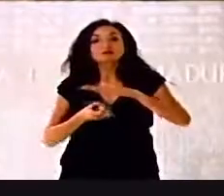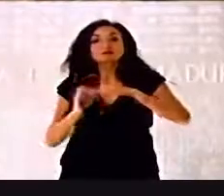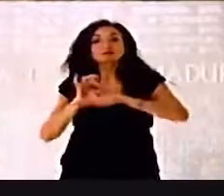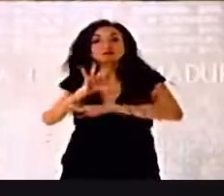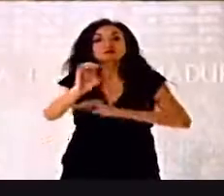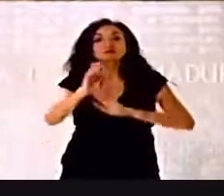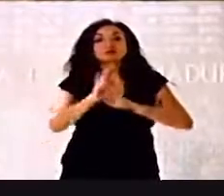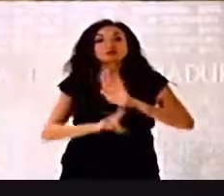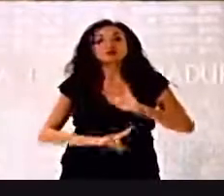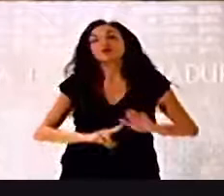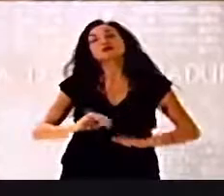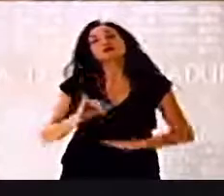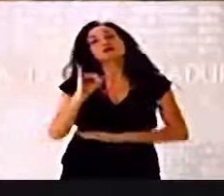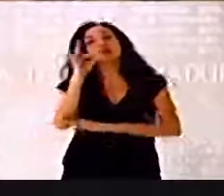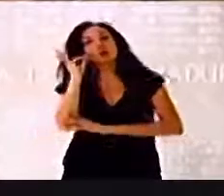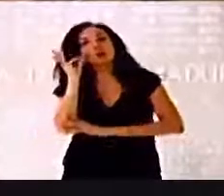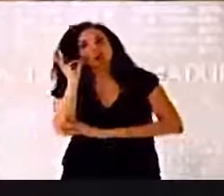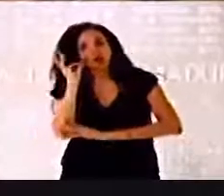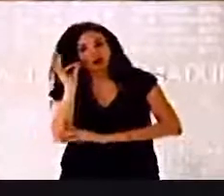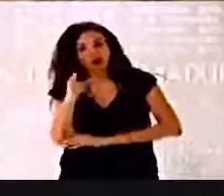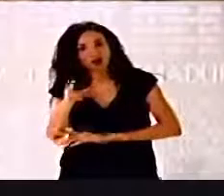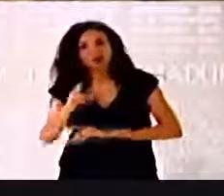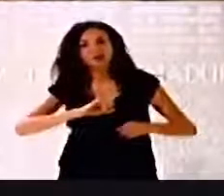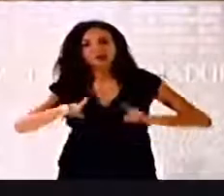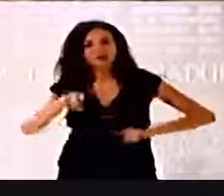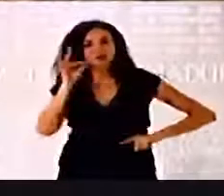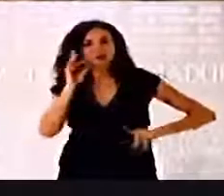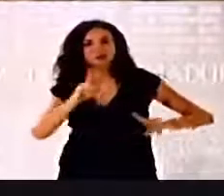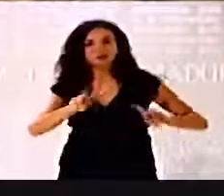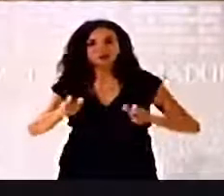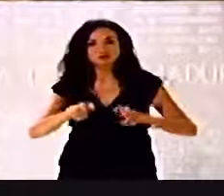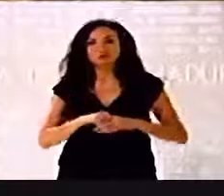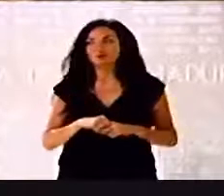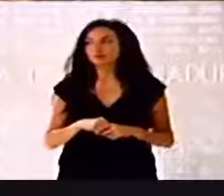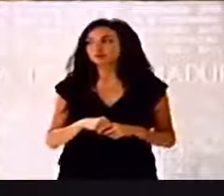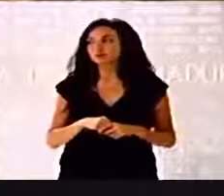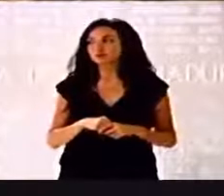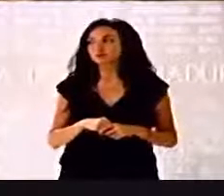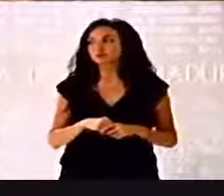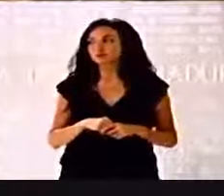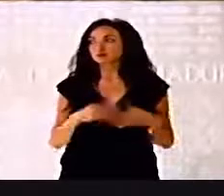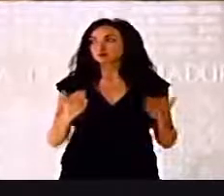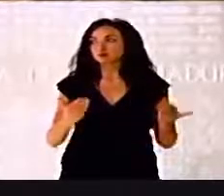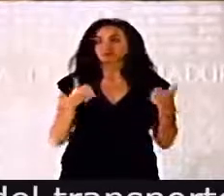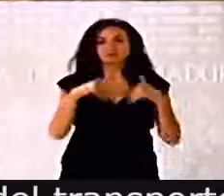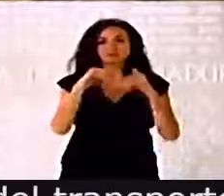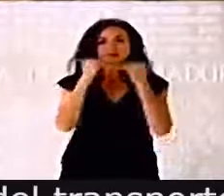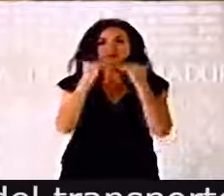directora del IME como esta cuestión del transporte que me habéis pedido. Gracias.